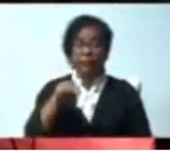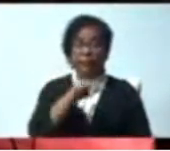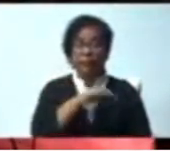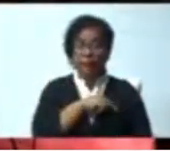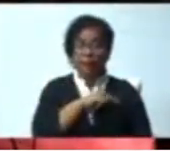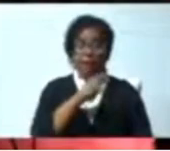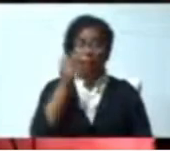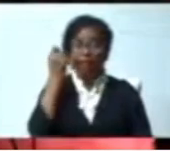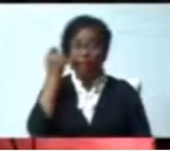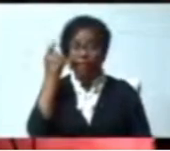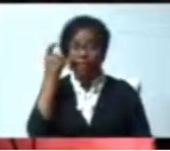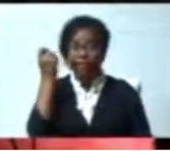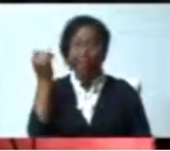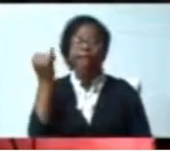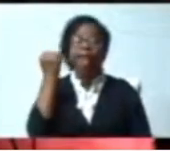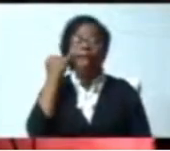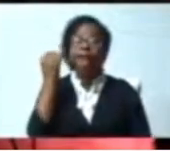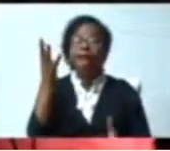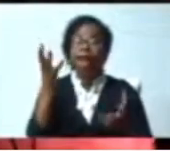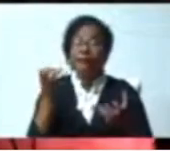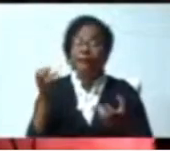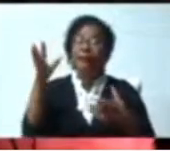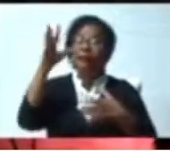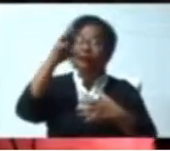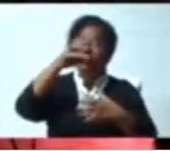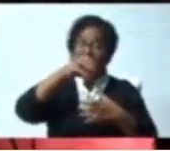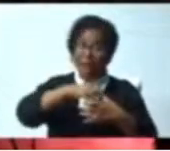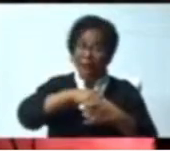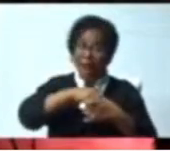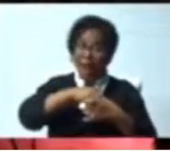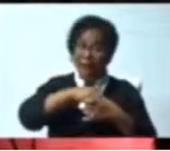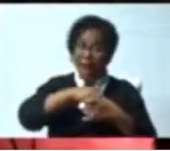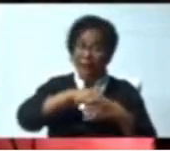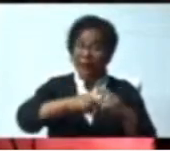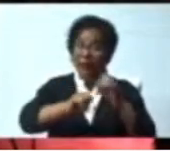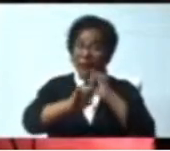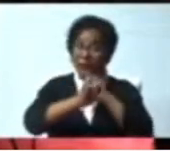de la Cámara de Cuentas, un órgano